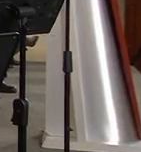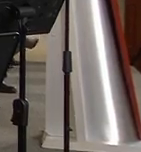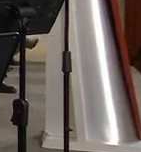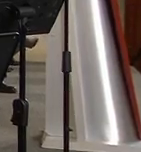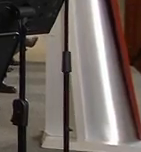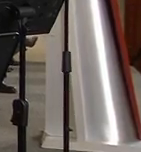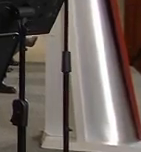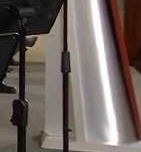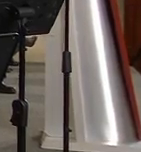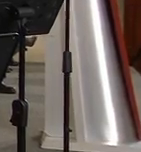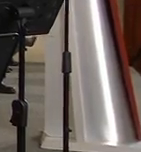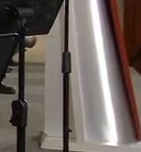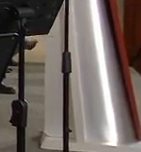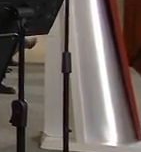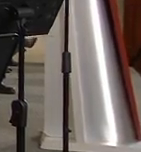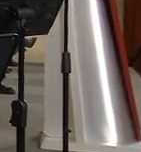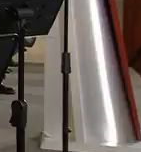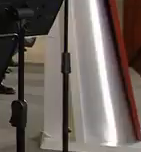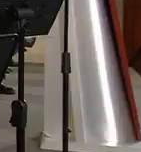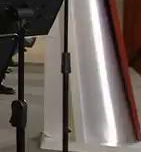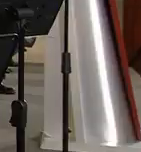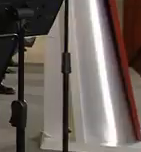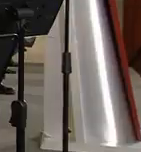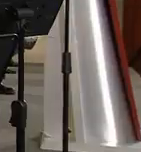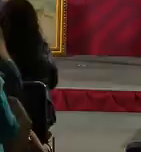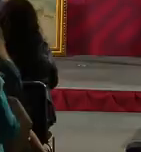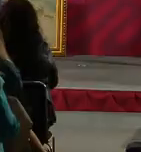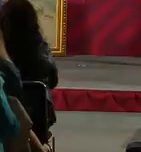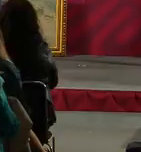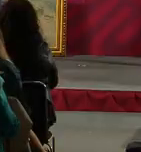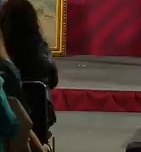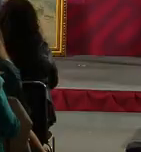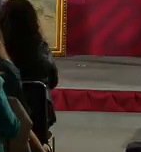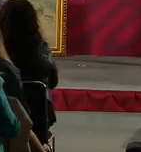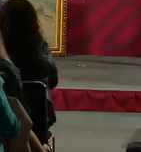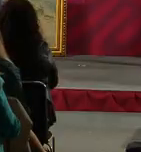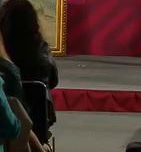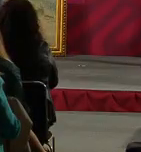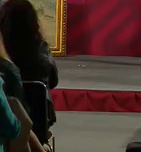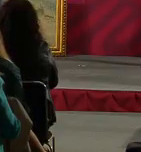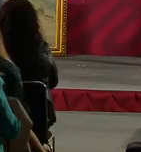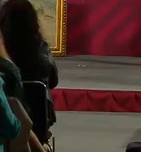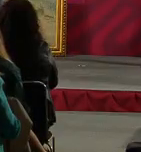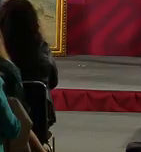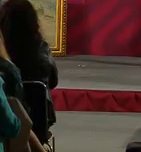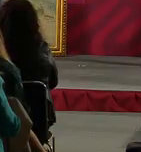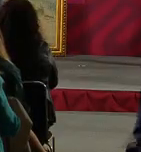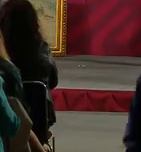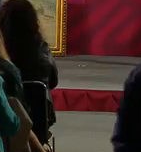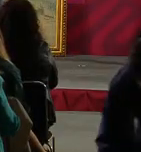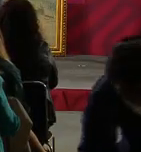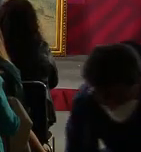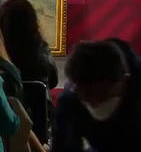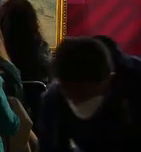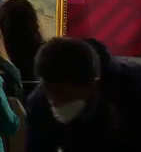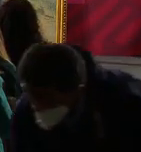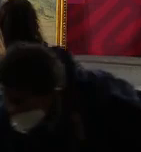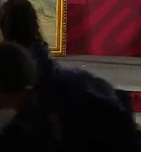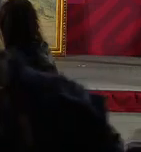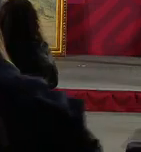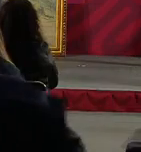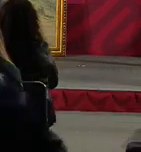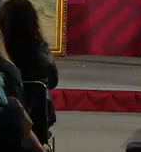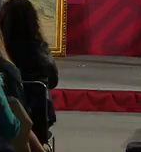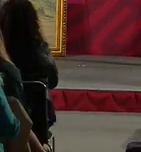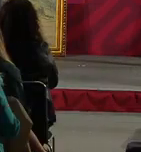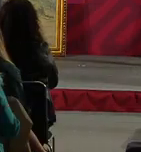No lo van a impedir las bandoleras, ni el letrado gadán de poco vuelo,